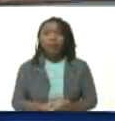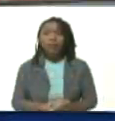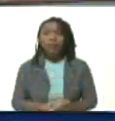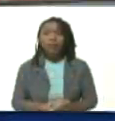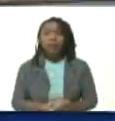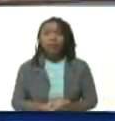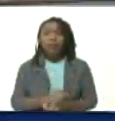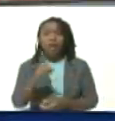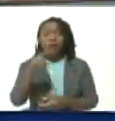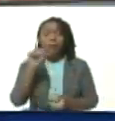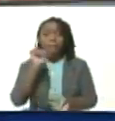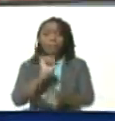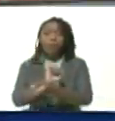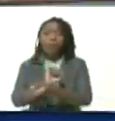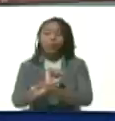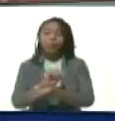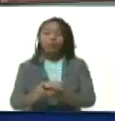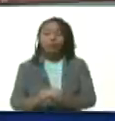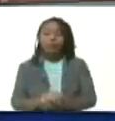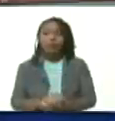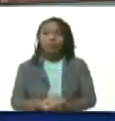Fueron capturados.